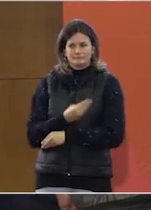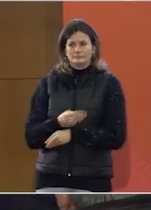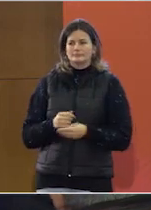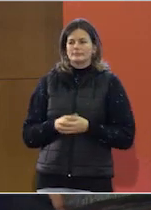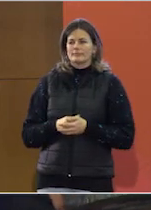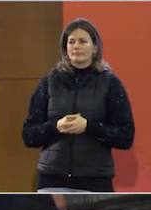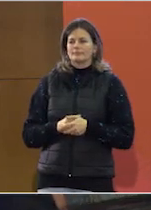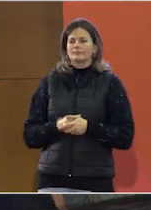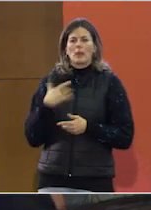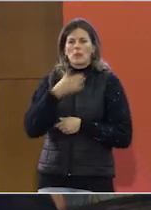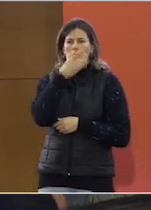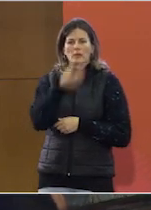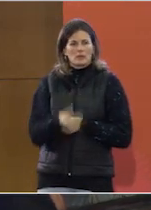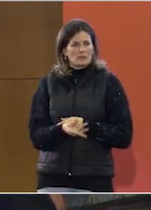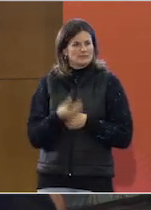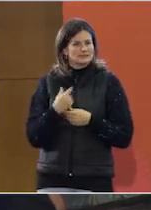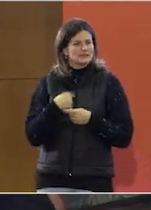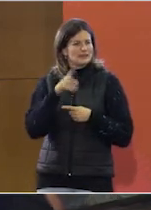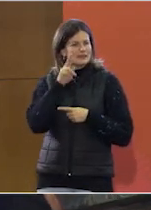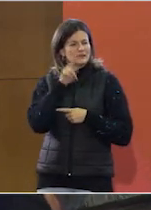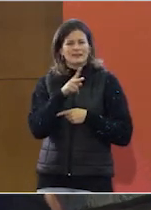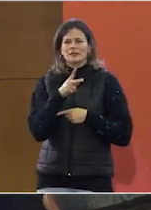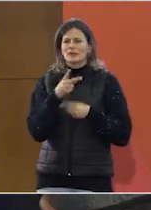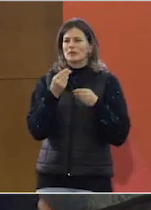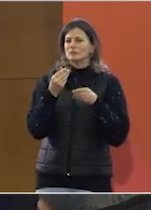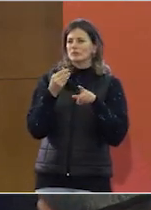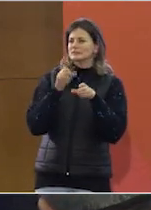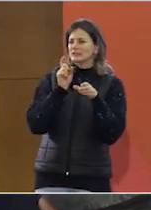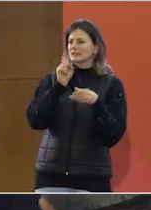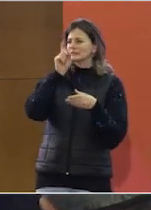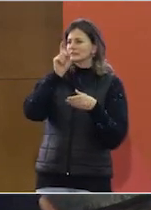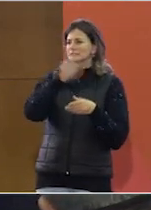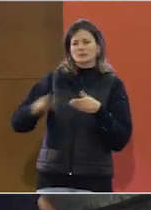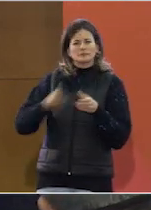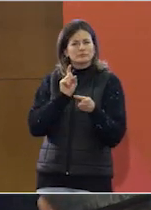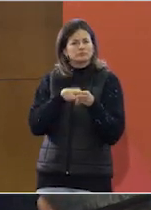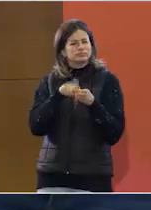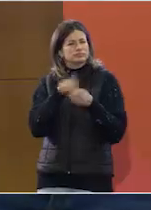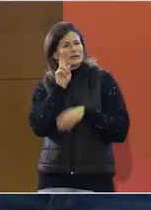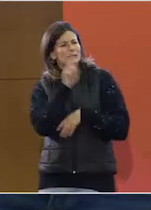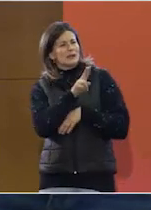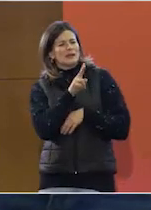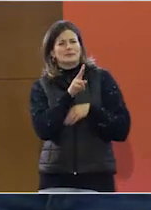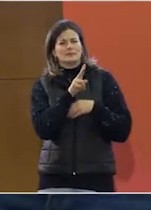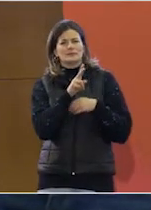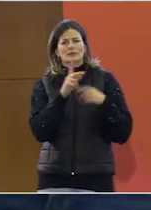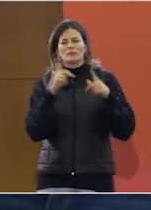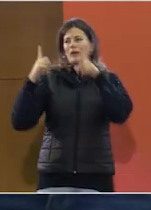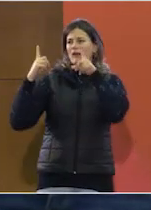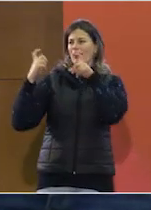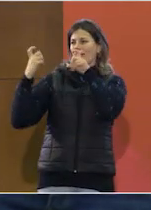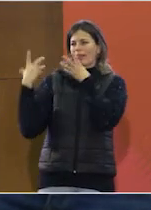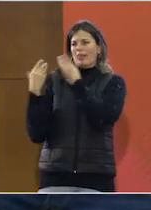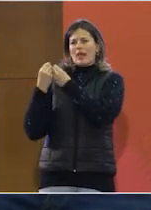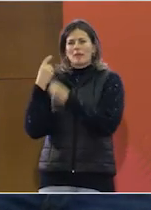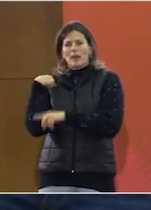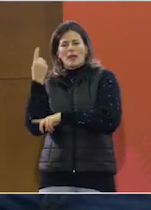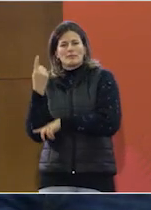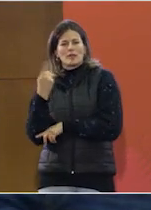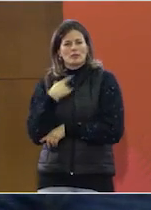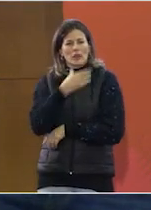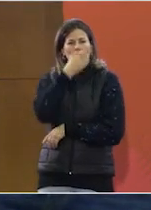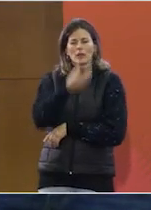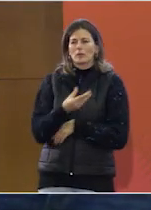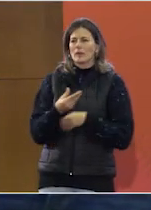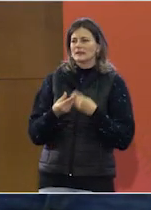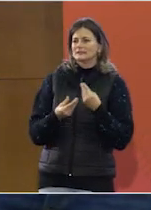¡Qué vergüenza están sintiendo muchos militantes socialistas al ver a algunos hacerse selfies con Albiol! ¡Qué vergüenza